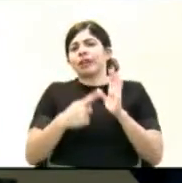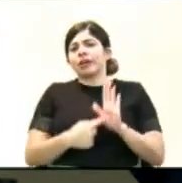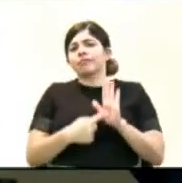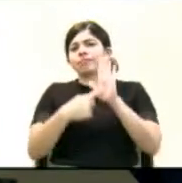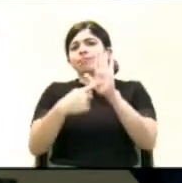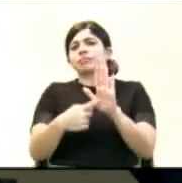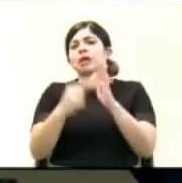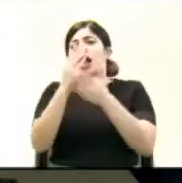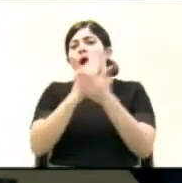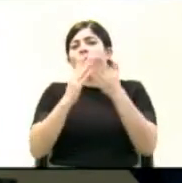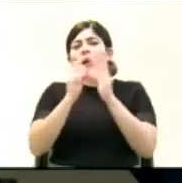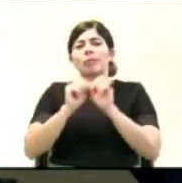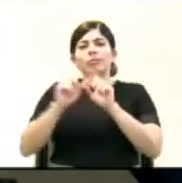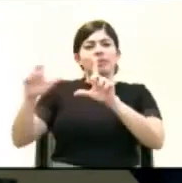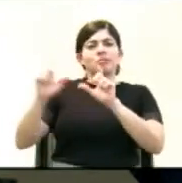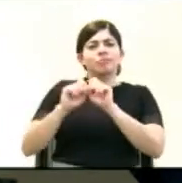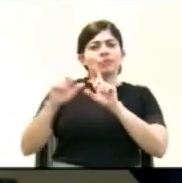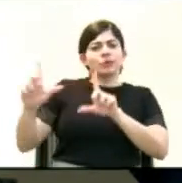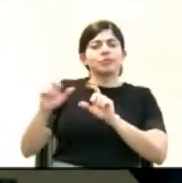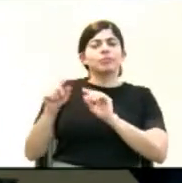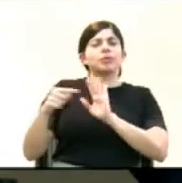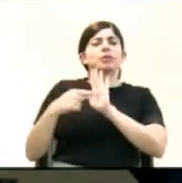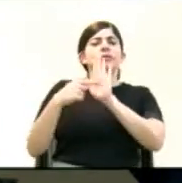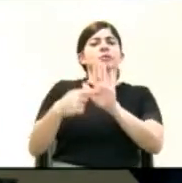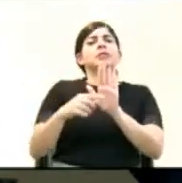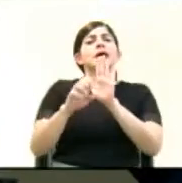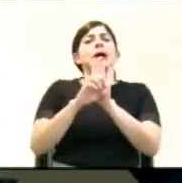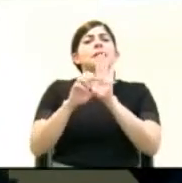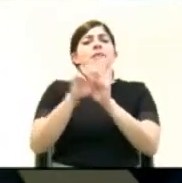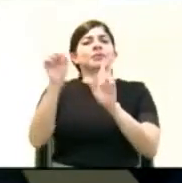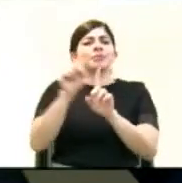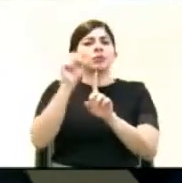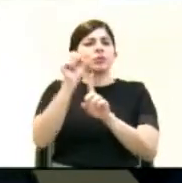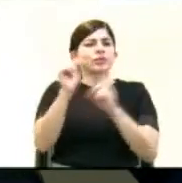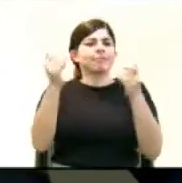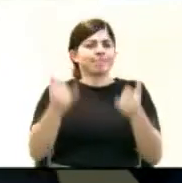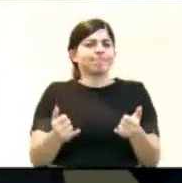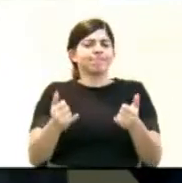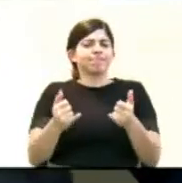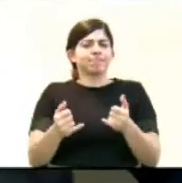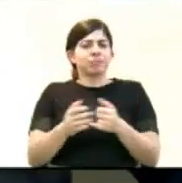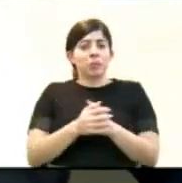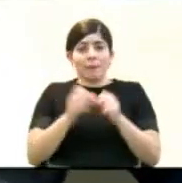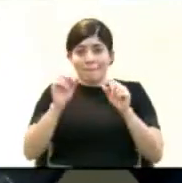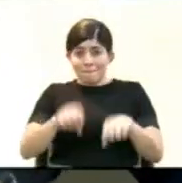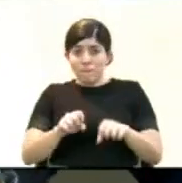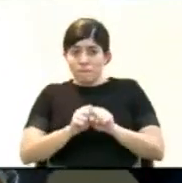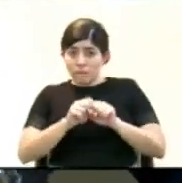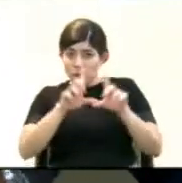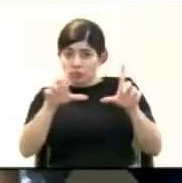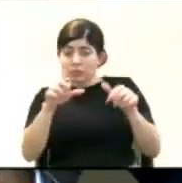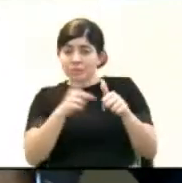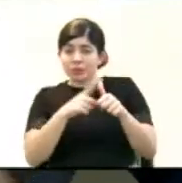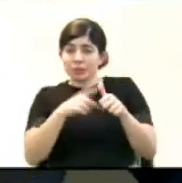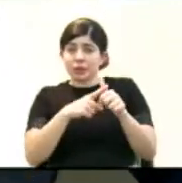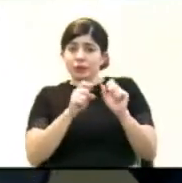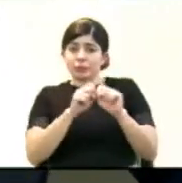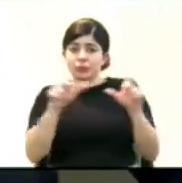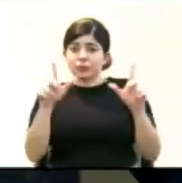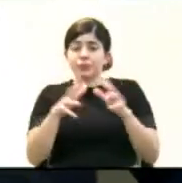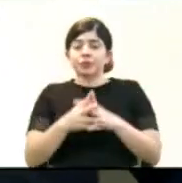presentar algunas filminas que ilustran la situación que estamos viviendo. Entonces, si podemos pasar a la primera